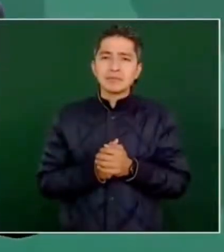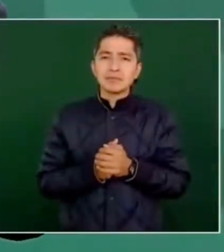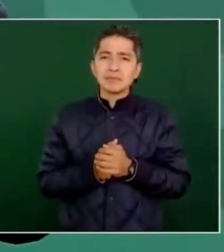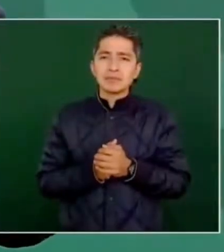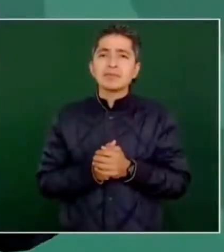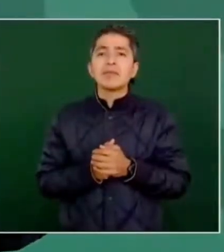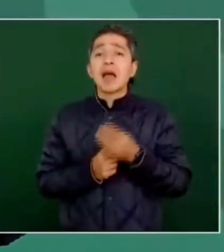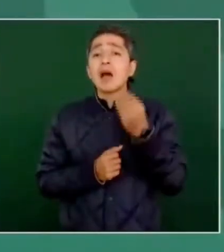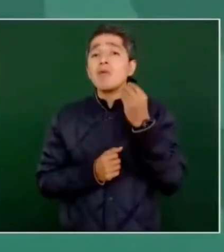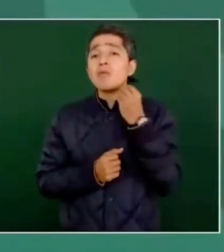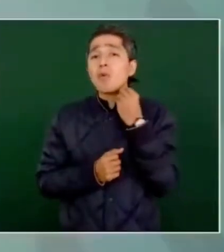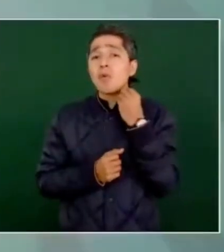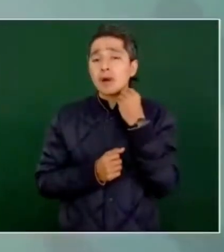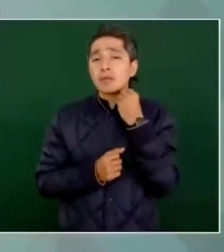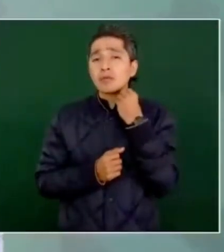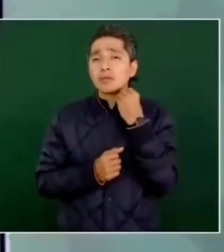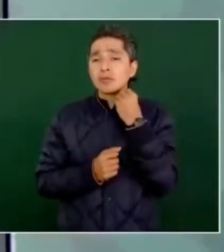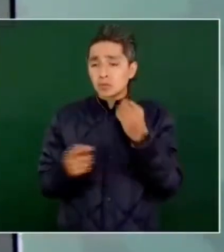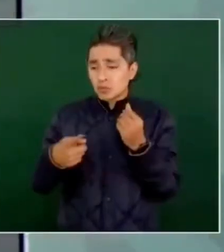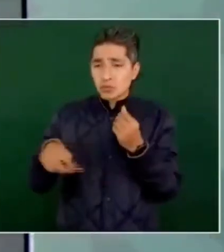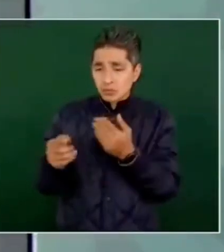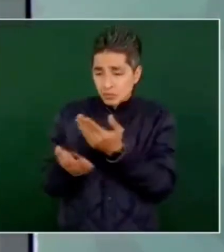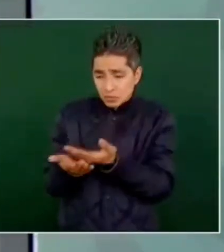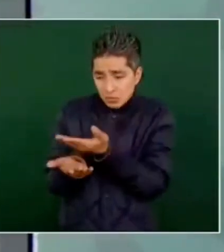sus abogados, ¿no?, le plantearon,